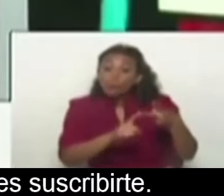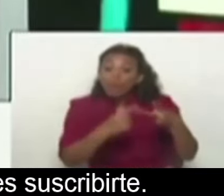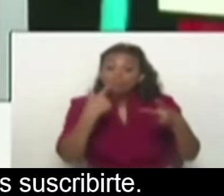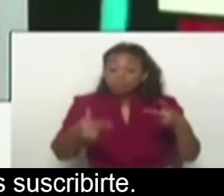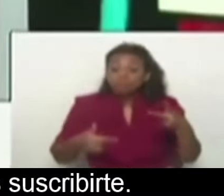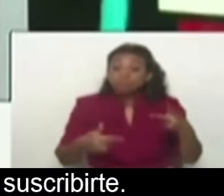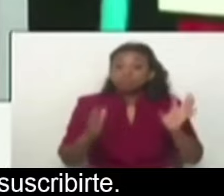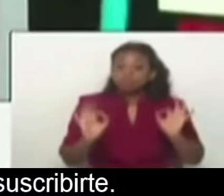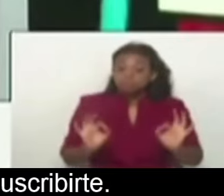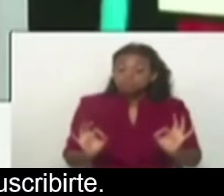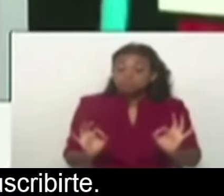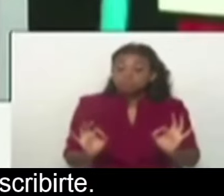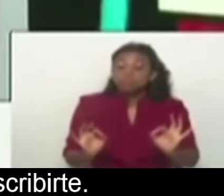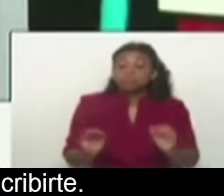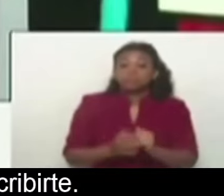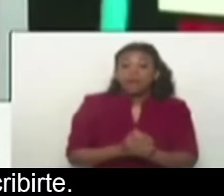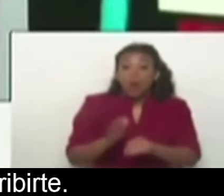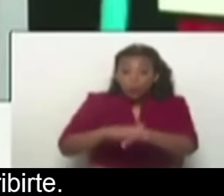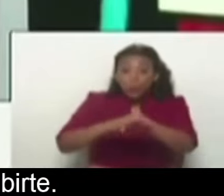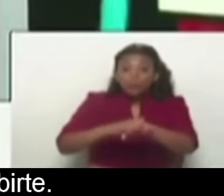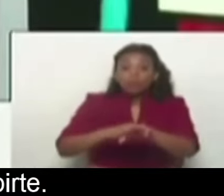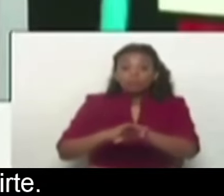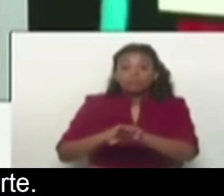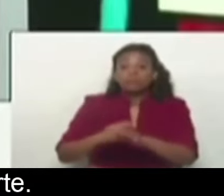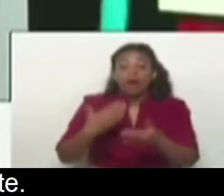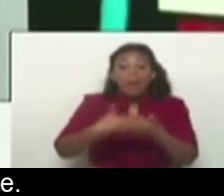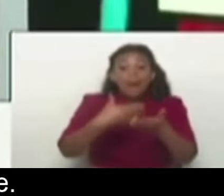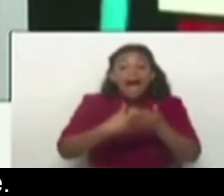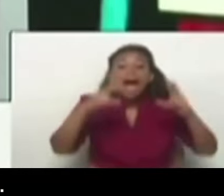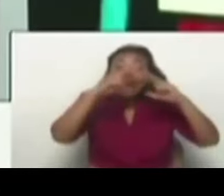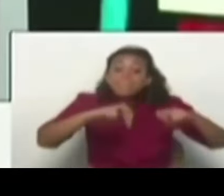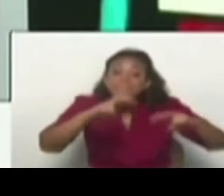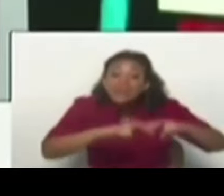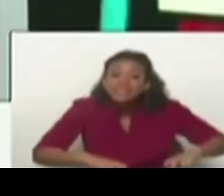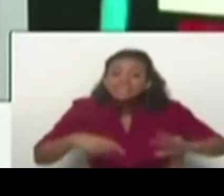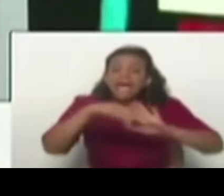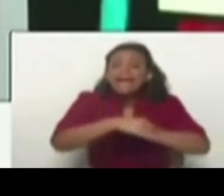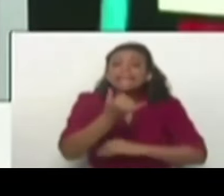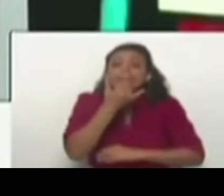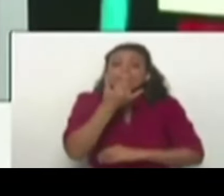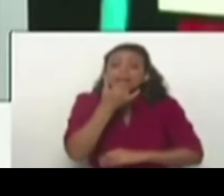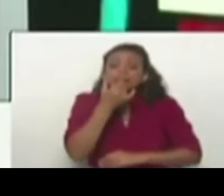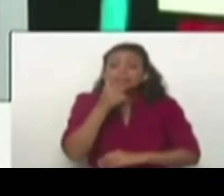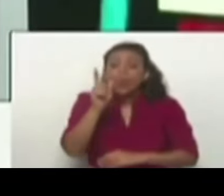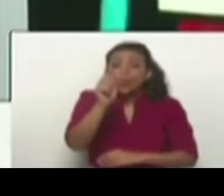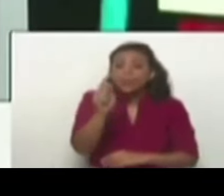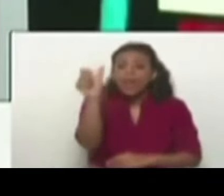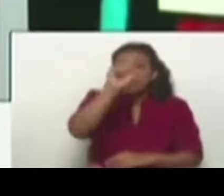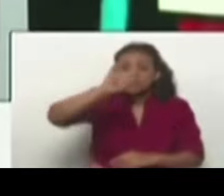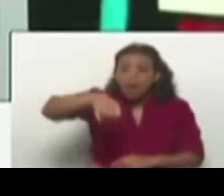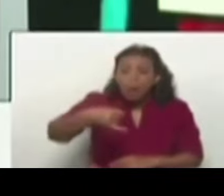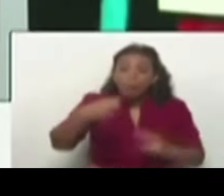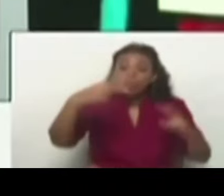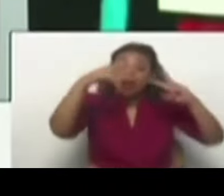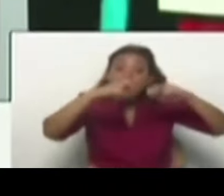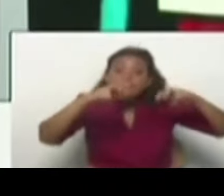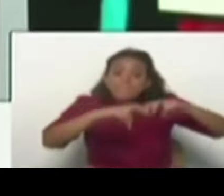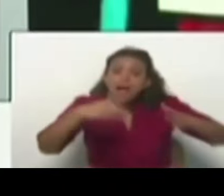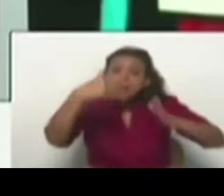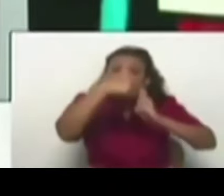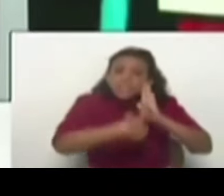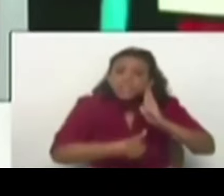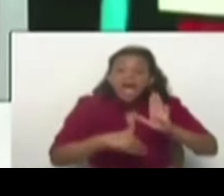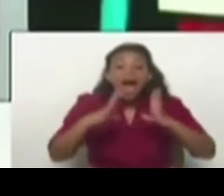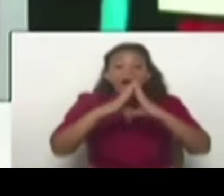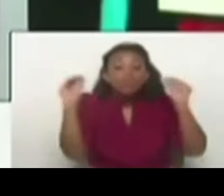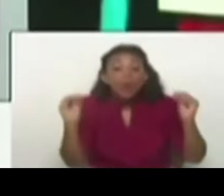electoral asume el contencioso electoral, se aboca al contencioso electoral, llama a todos